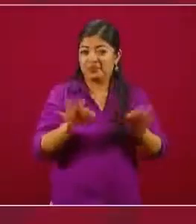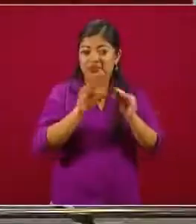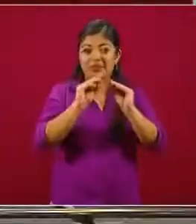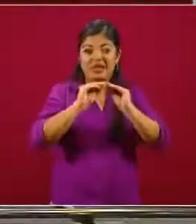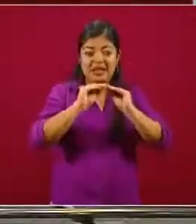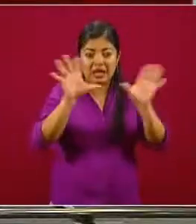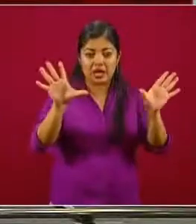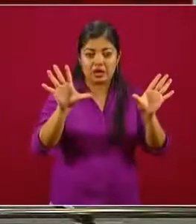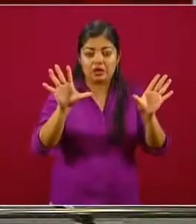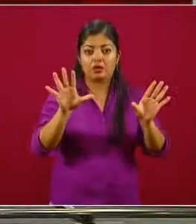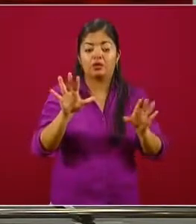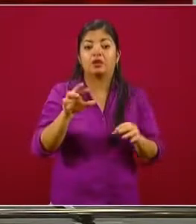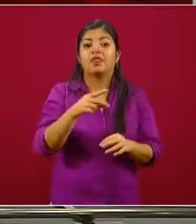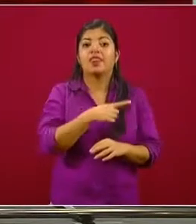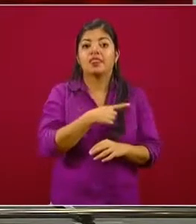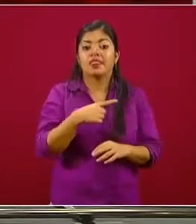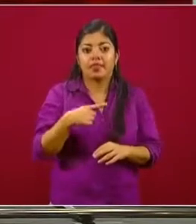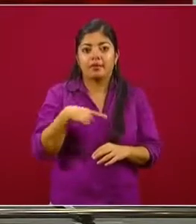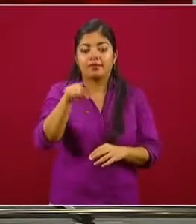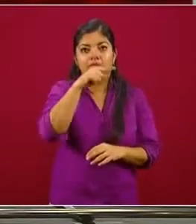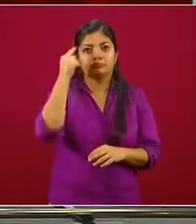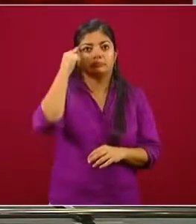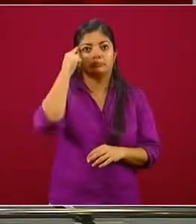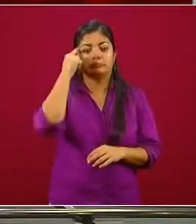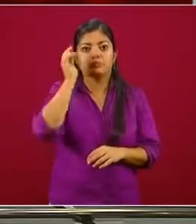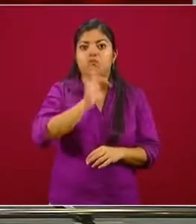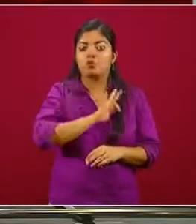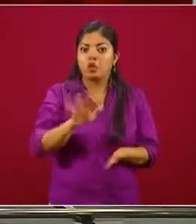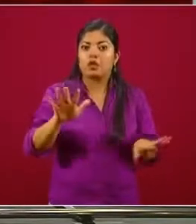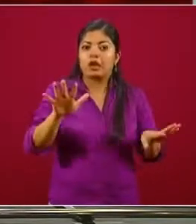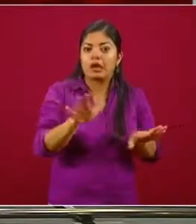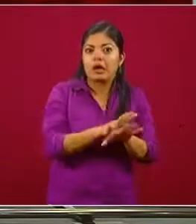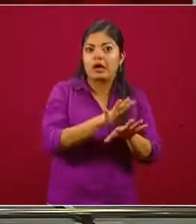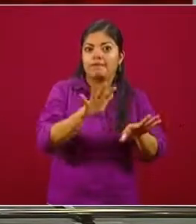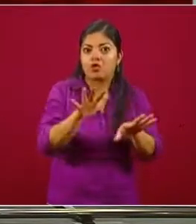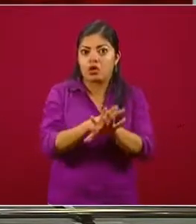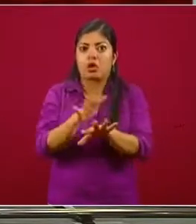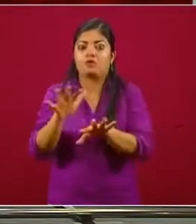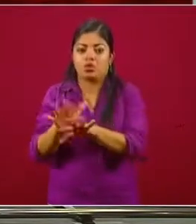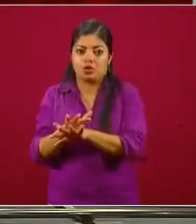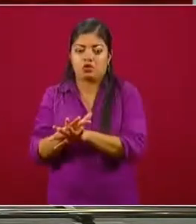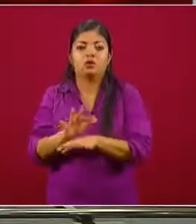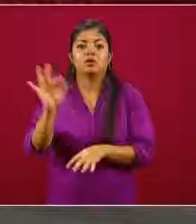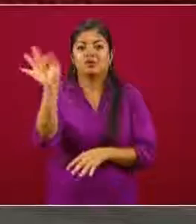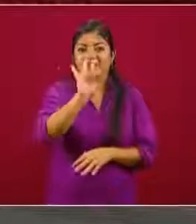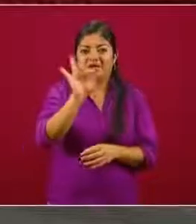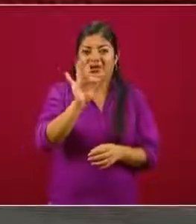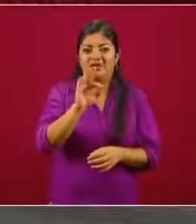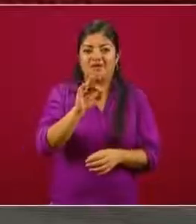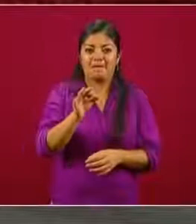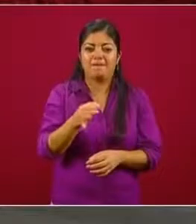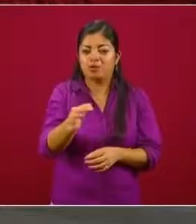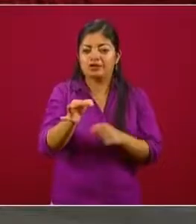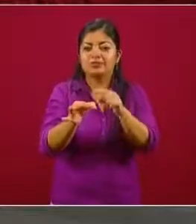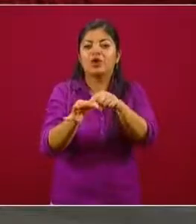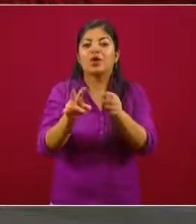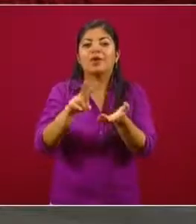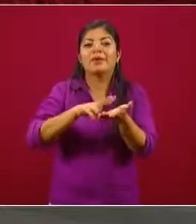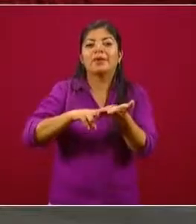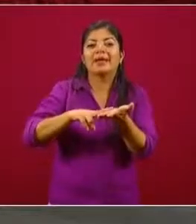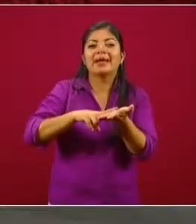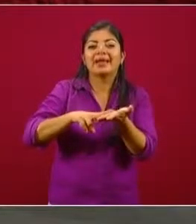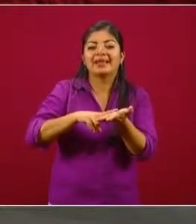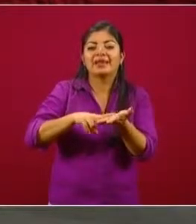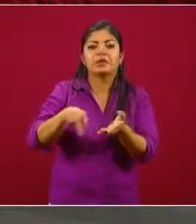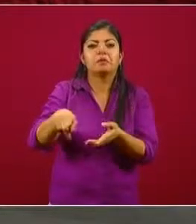puede ser cambiante, y en un momento dado un municipio que aparecía en verde porque se consideraba como